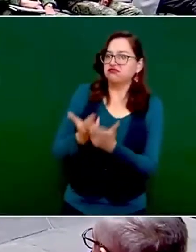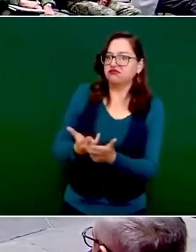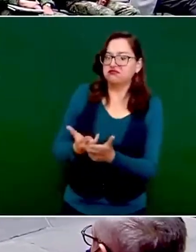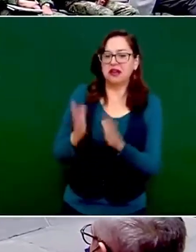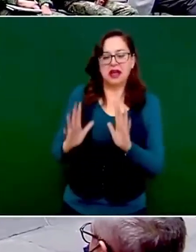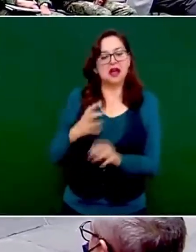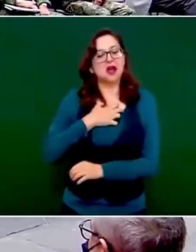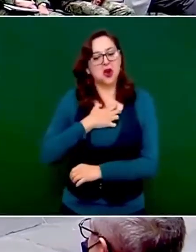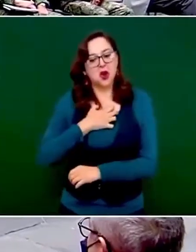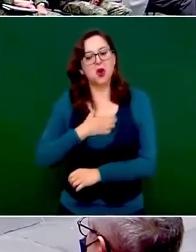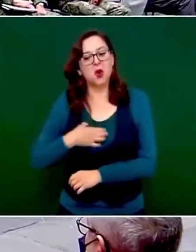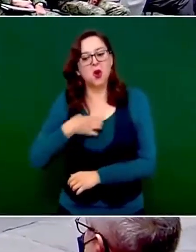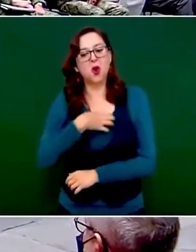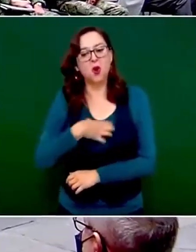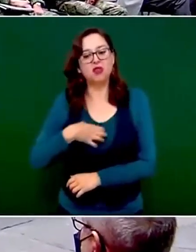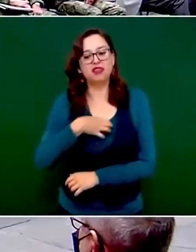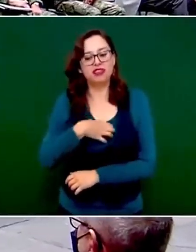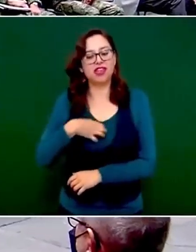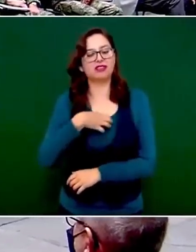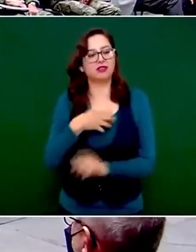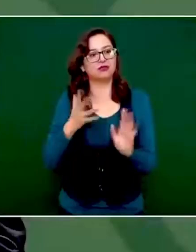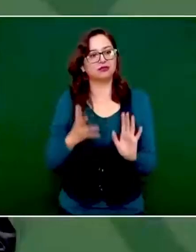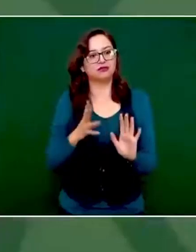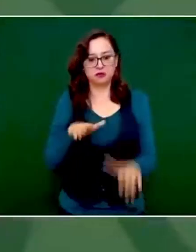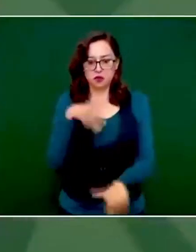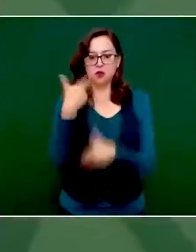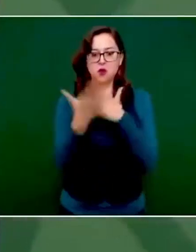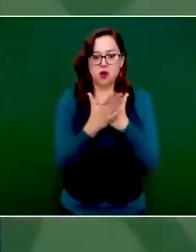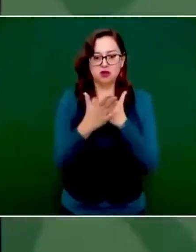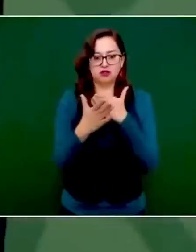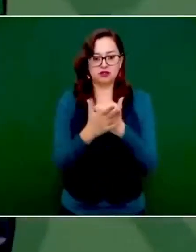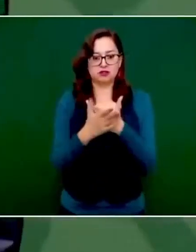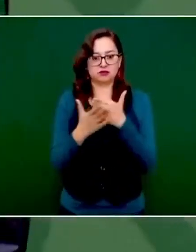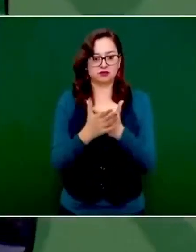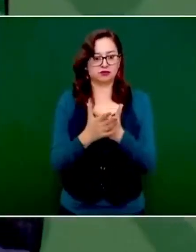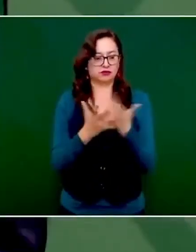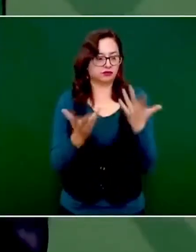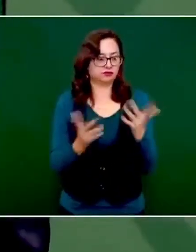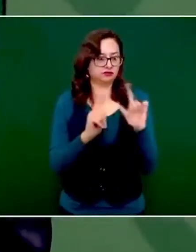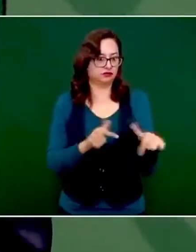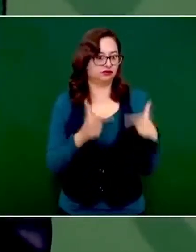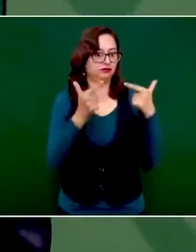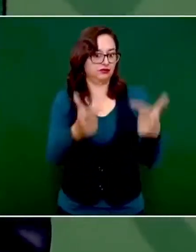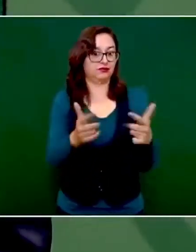hablando de que todos tienen menos edad que yo.